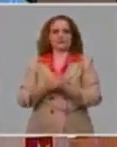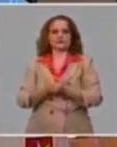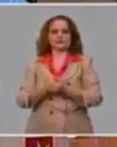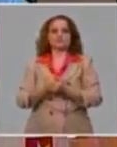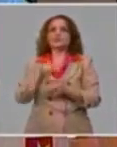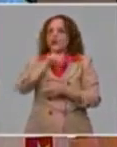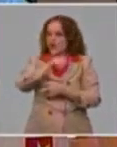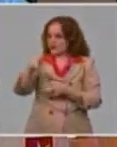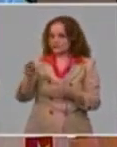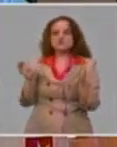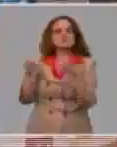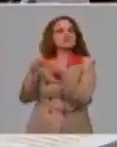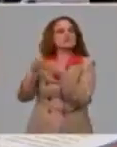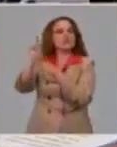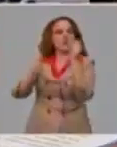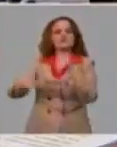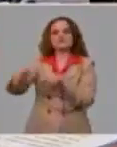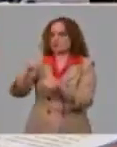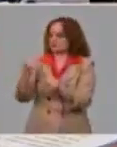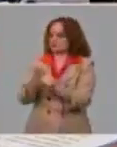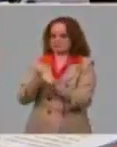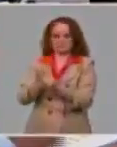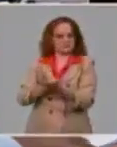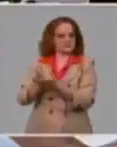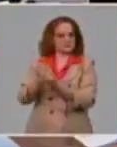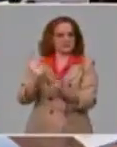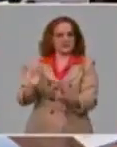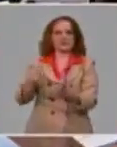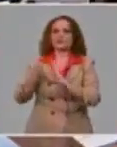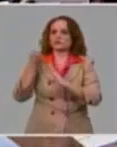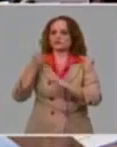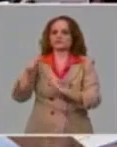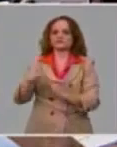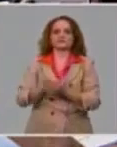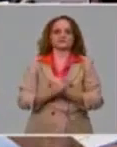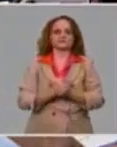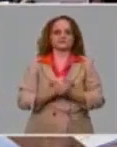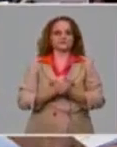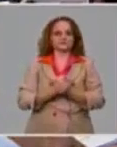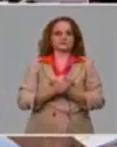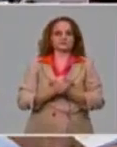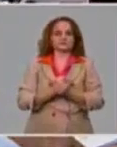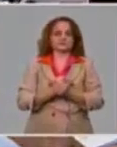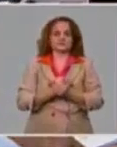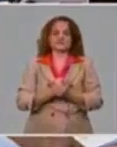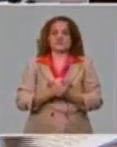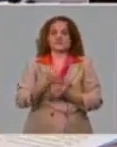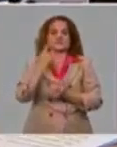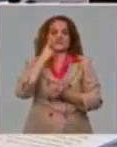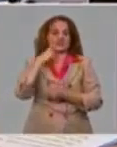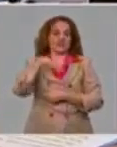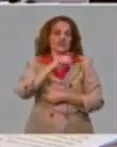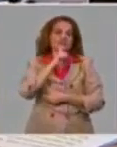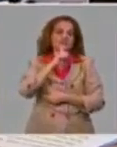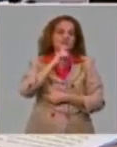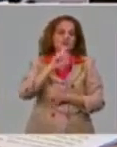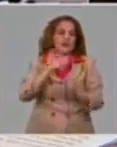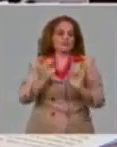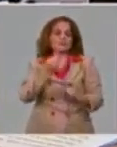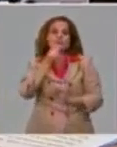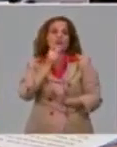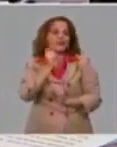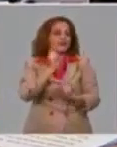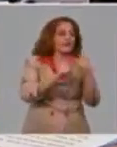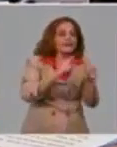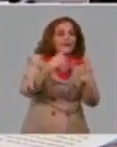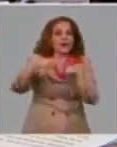brigadas trabajando. Y frente a esa imposibilidad, ministro, de la importación, o sea, que se ha hecho cada